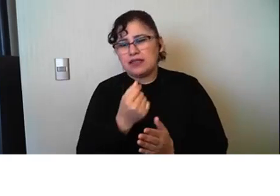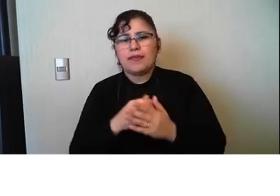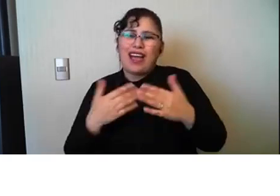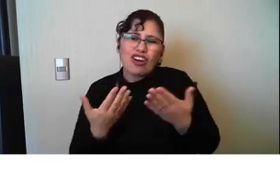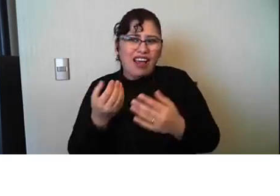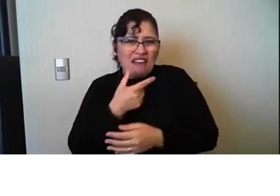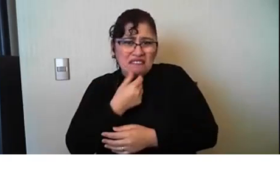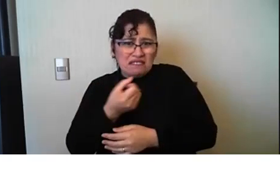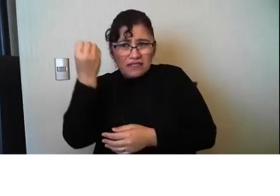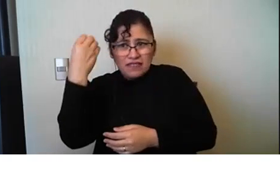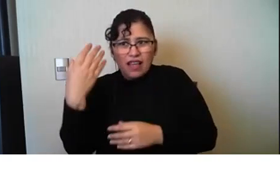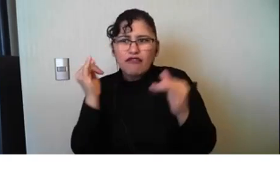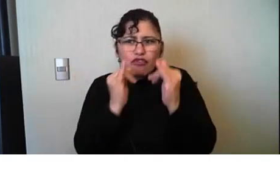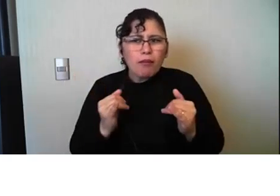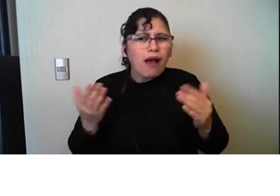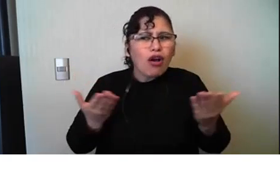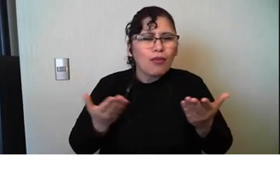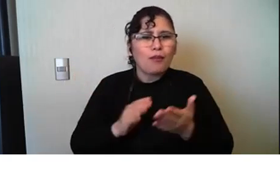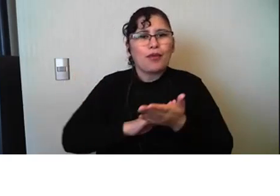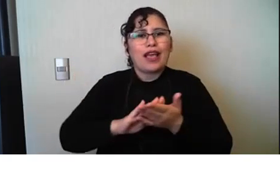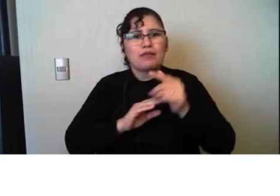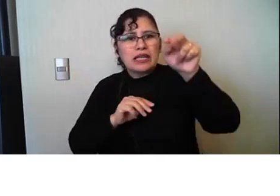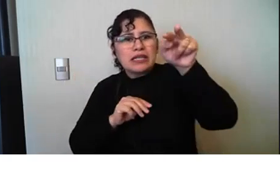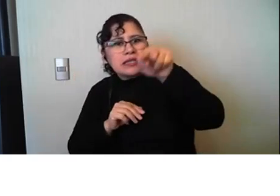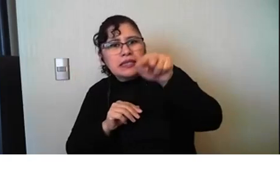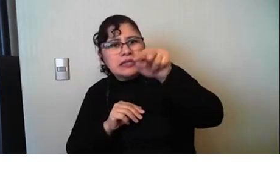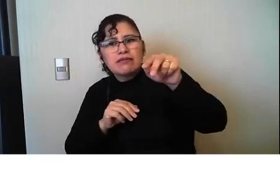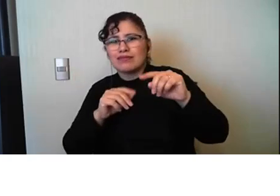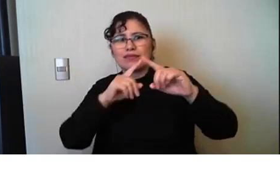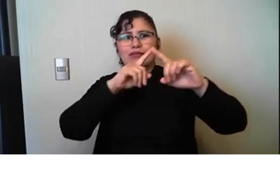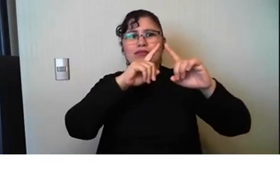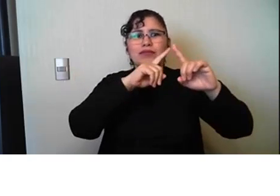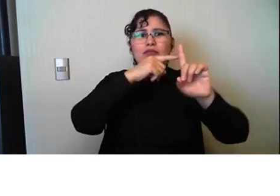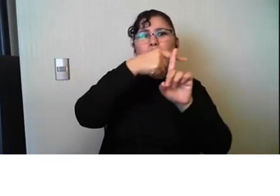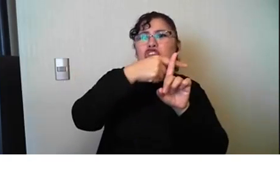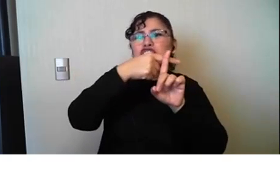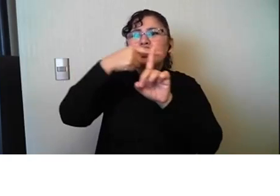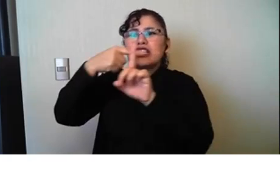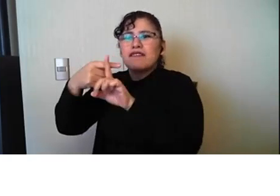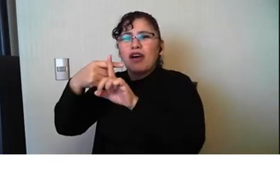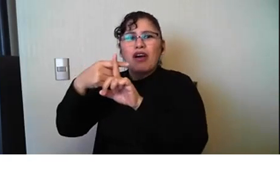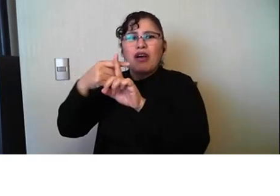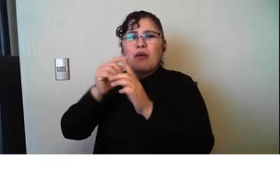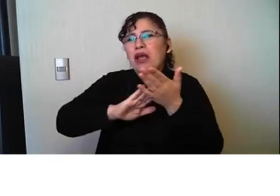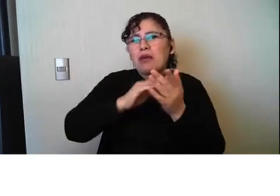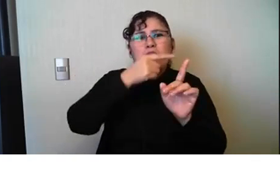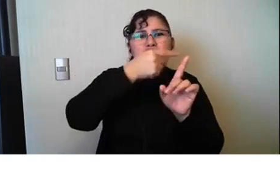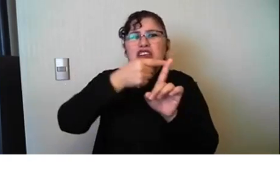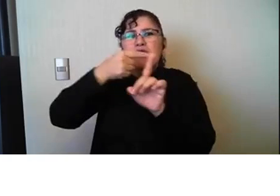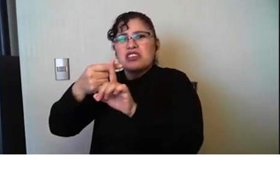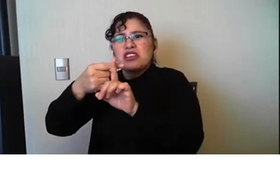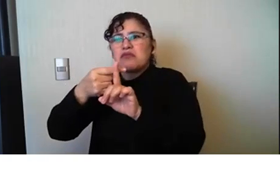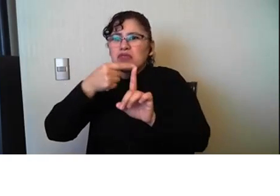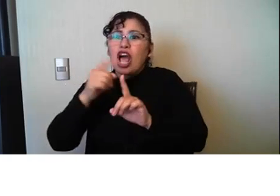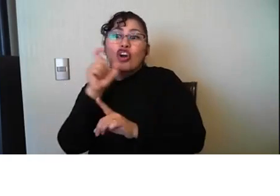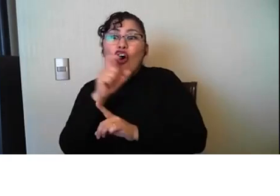aprenderlo es, por ejemplo, colocando aquí unas cruces positivas. ¿Ya? Positivo, positivo, positivo,